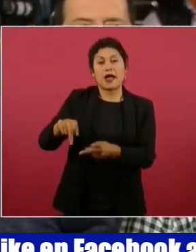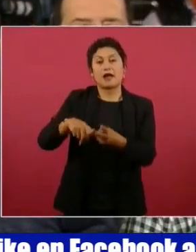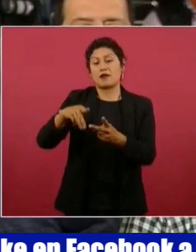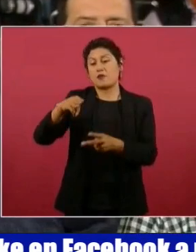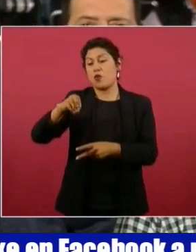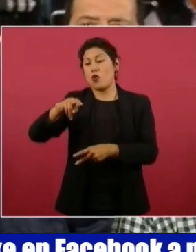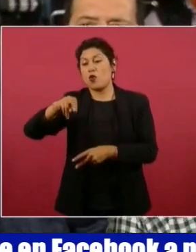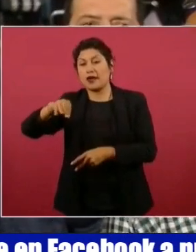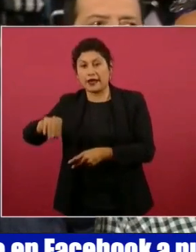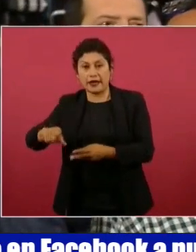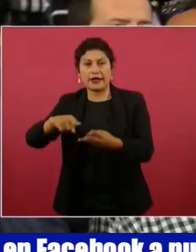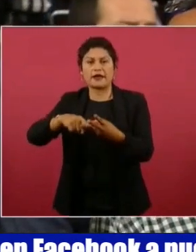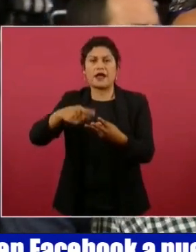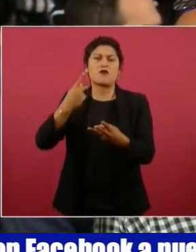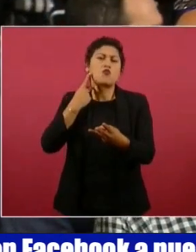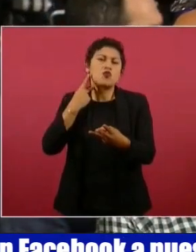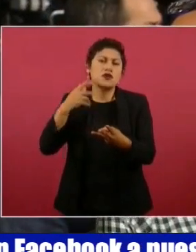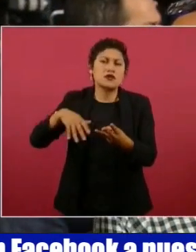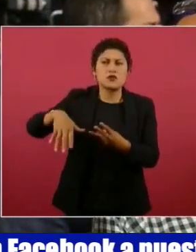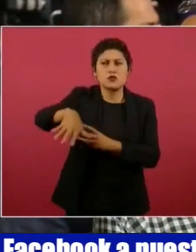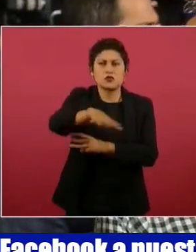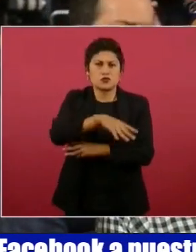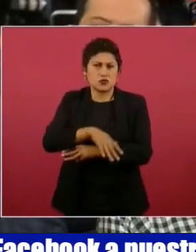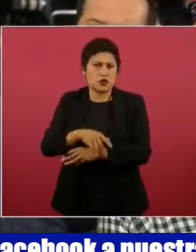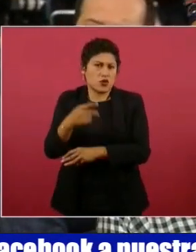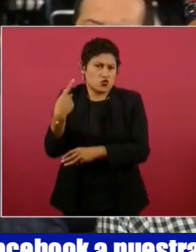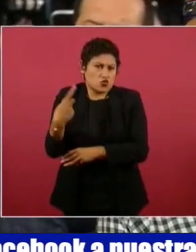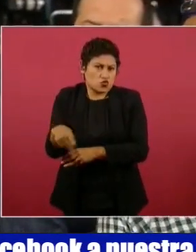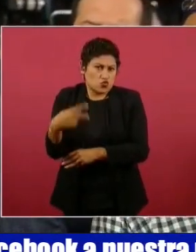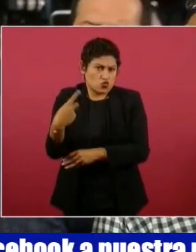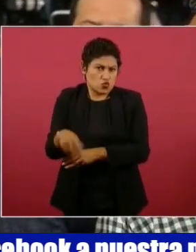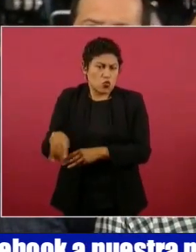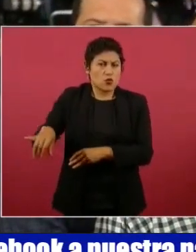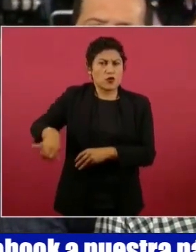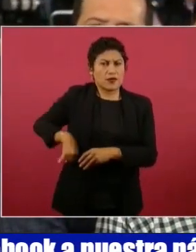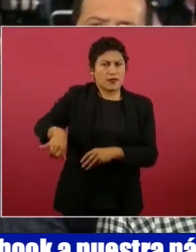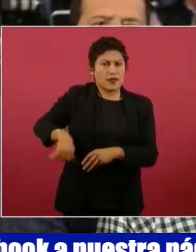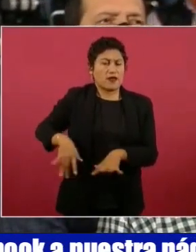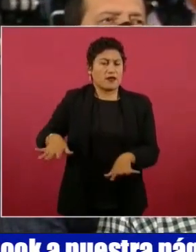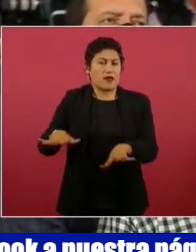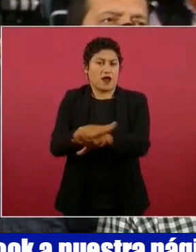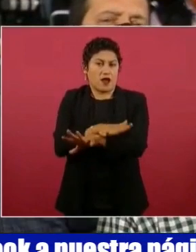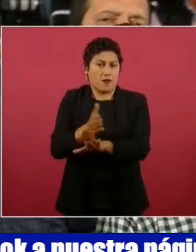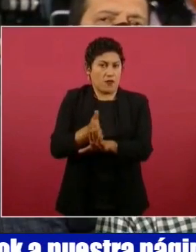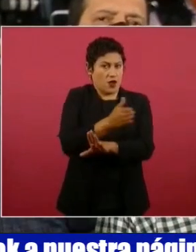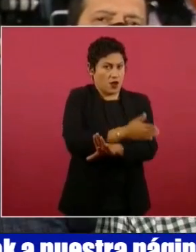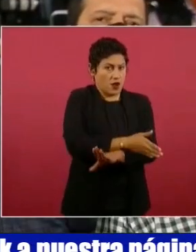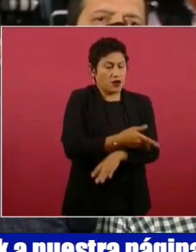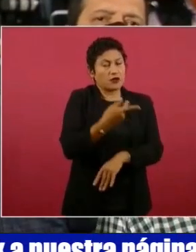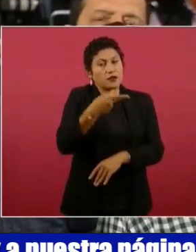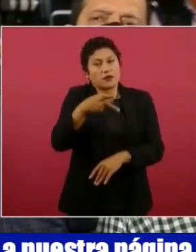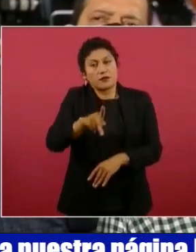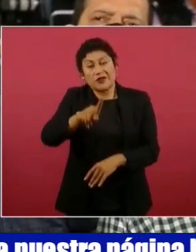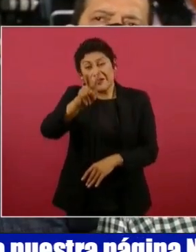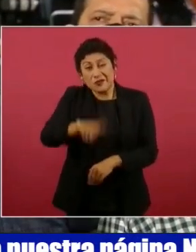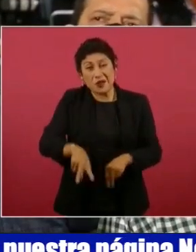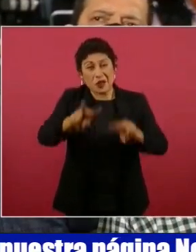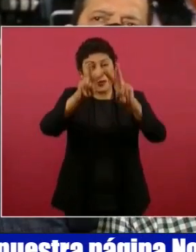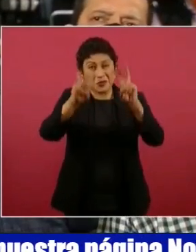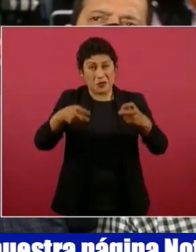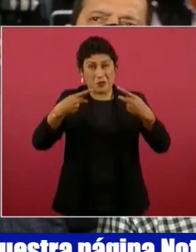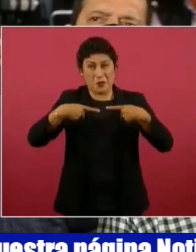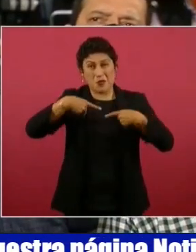por partidos políticos locales. Lo que quiero decirle es que los mineros son carne de cañón de todos